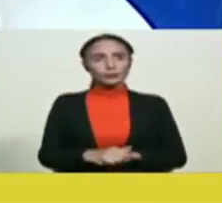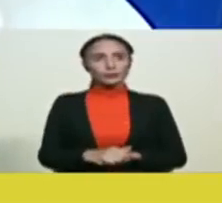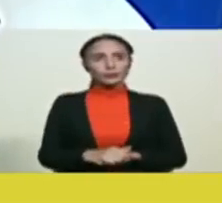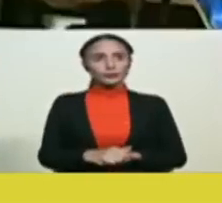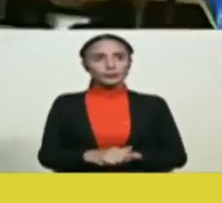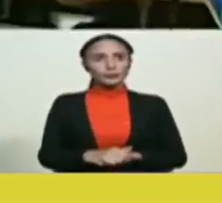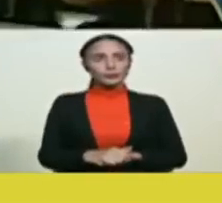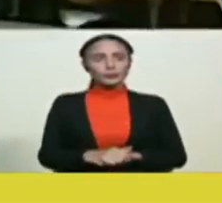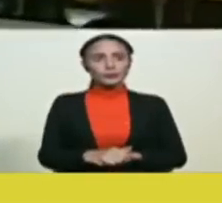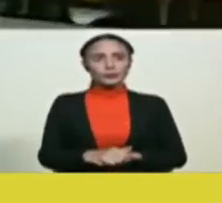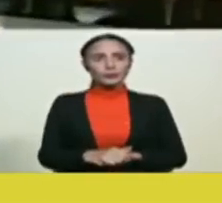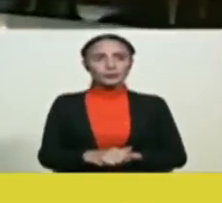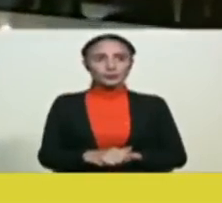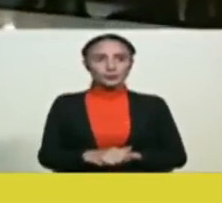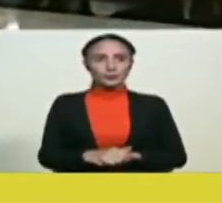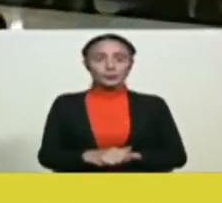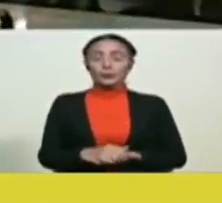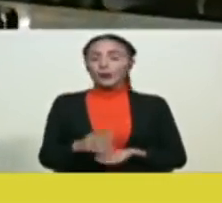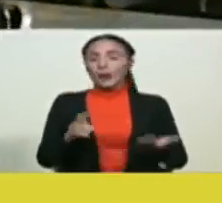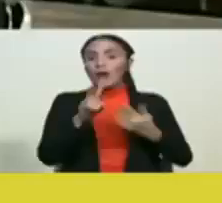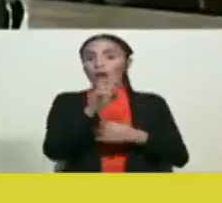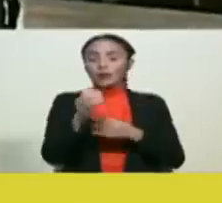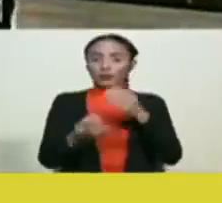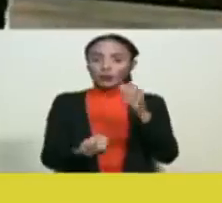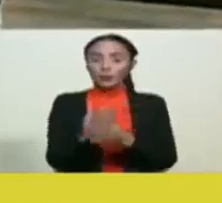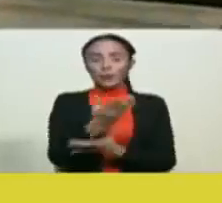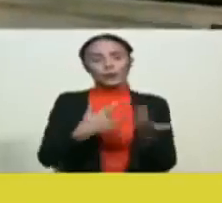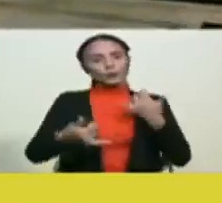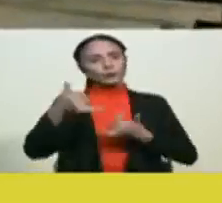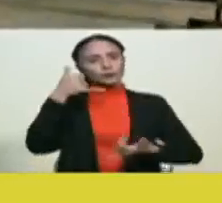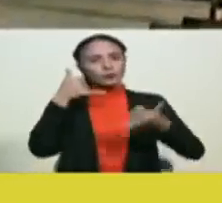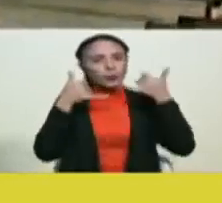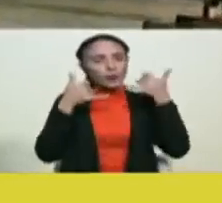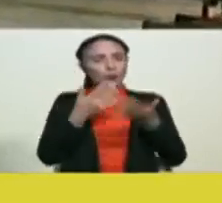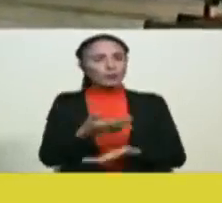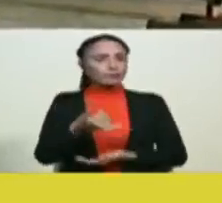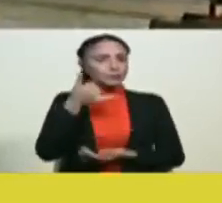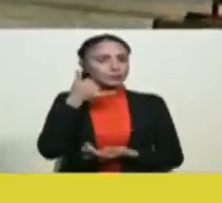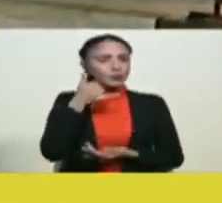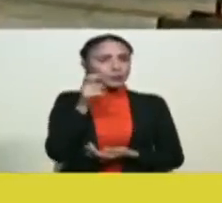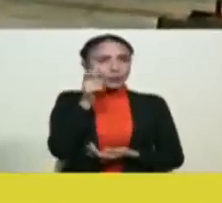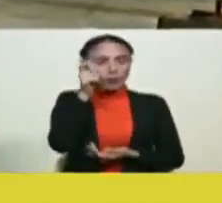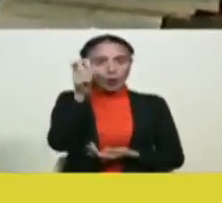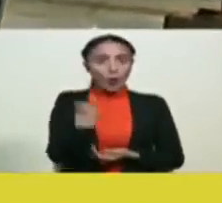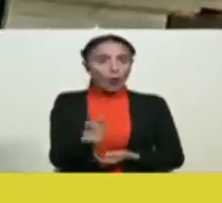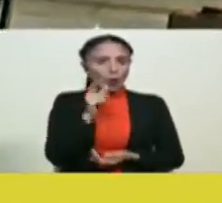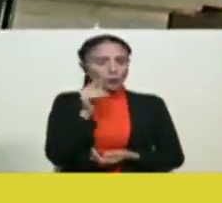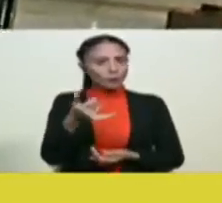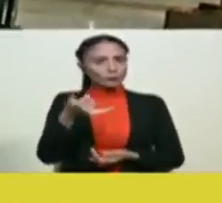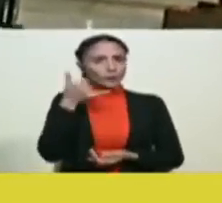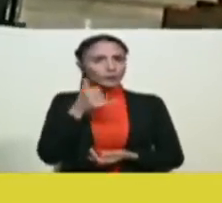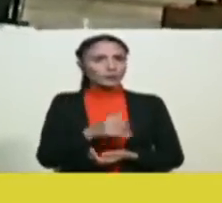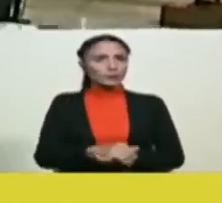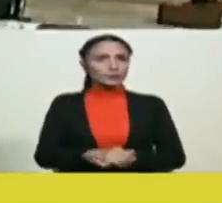inmediatamente el mismo 20 de mayo recibí la llamada del compañero díaz canel